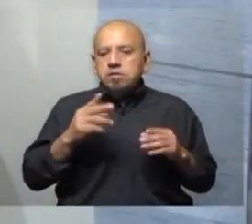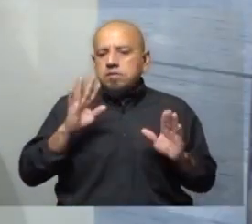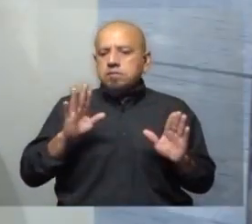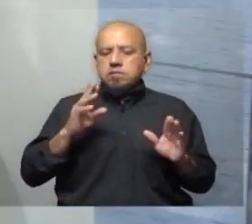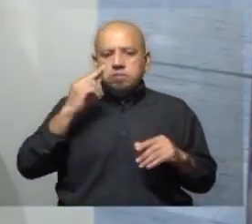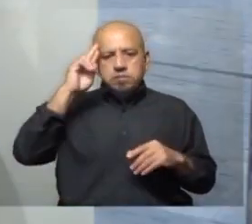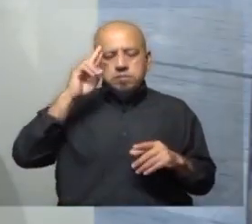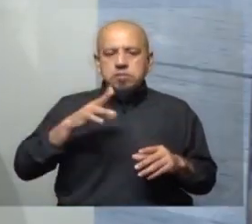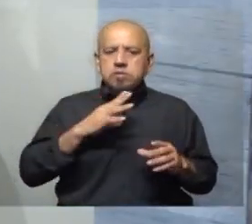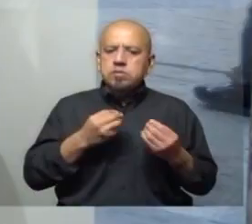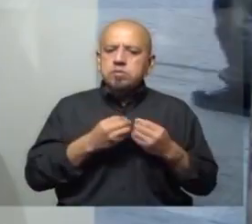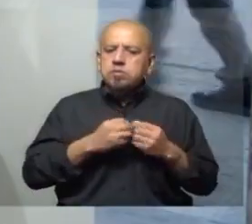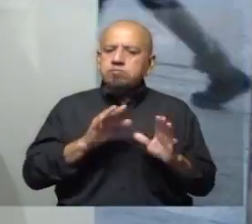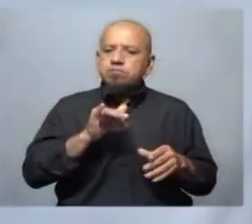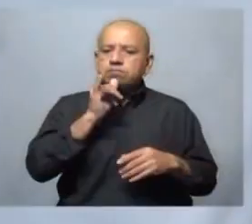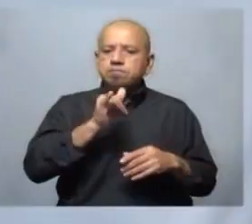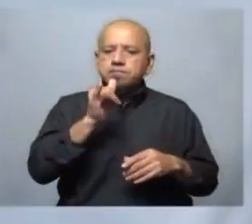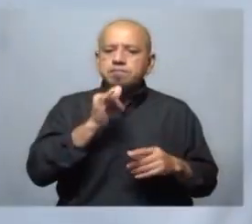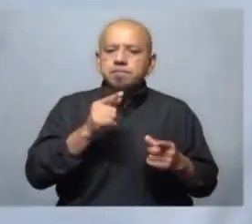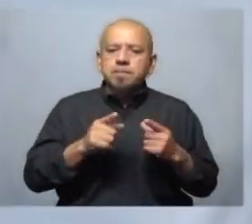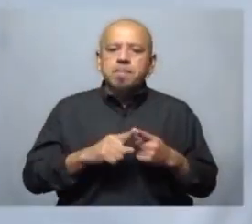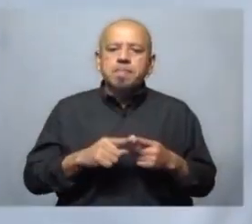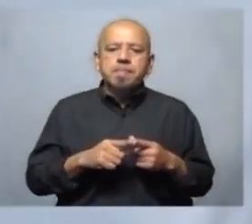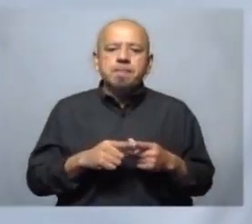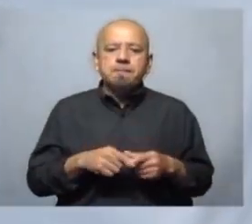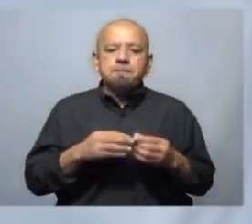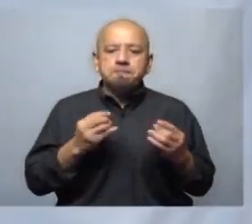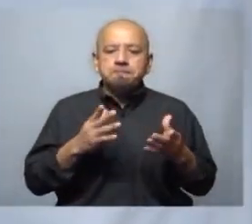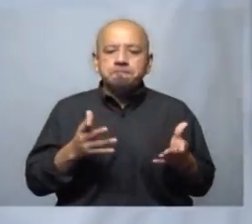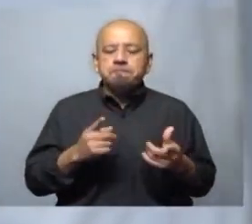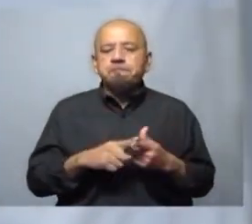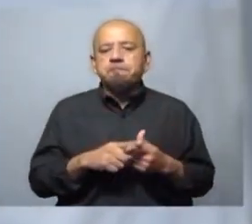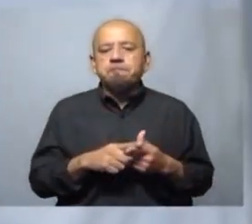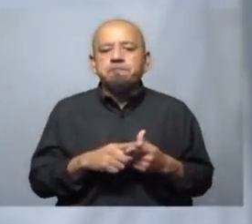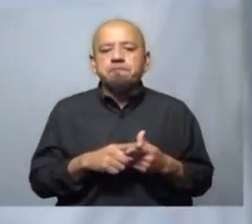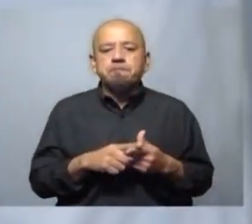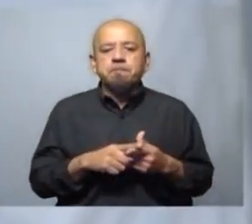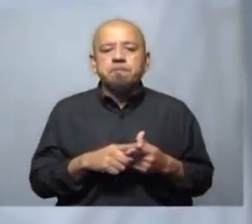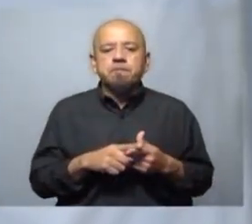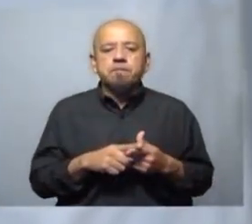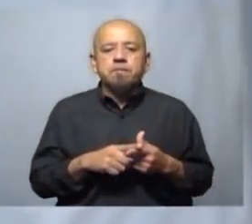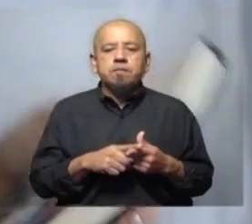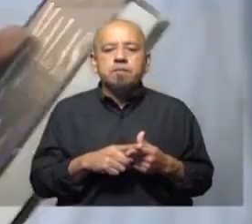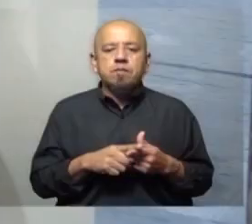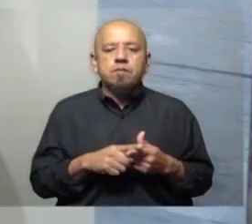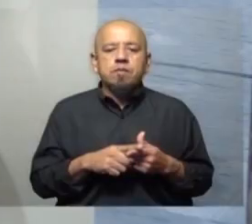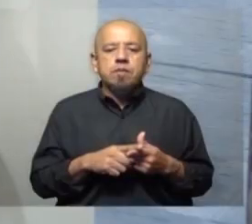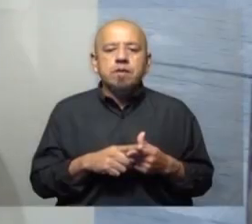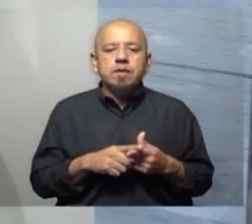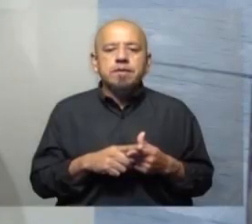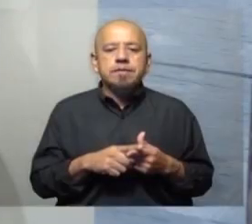mucho este su forma de contar también por eso es eso es hermoso bueno y después por acá tenemos